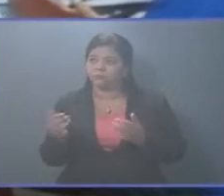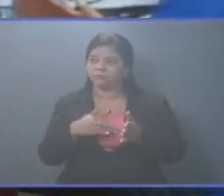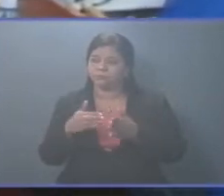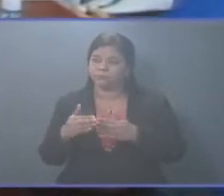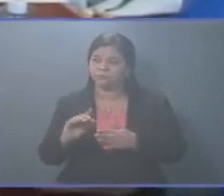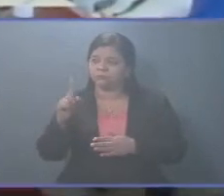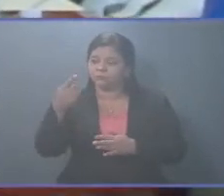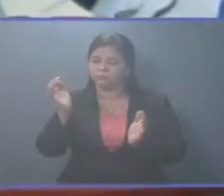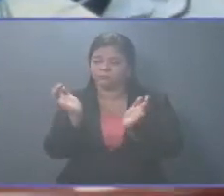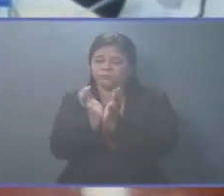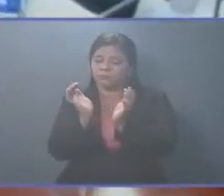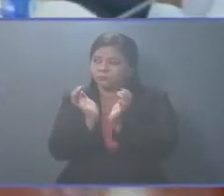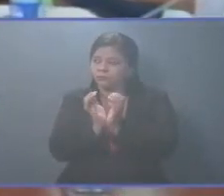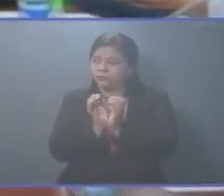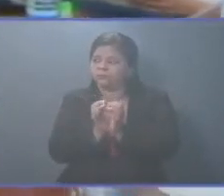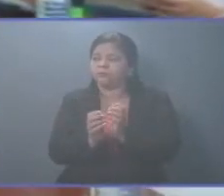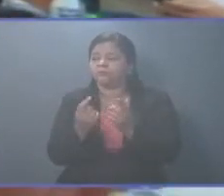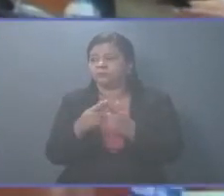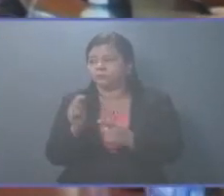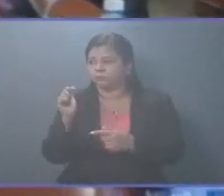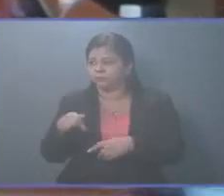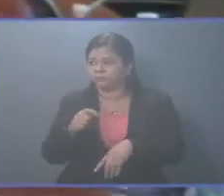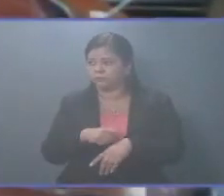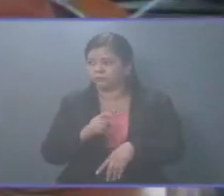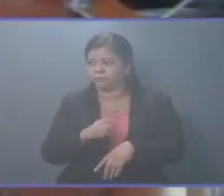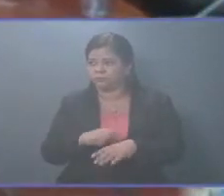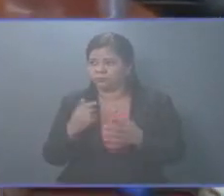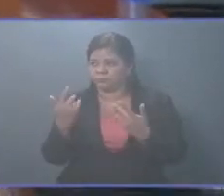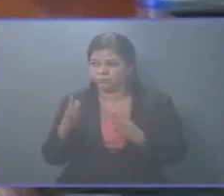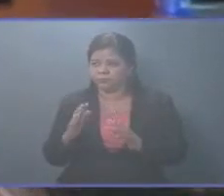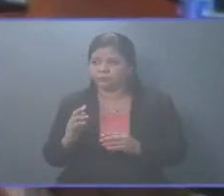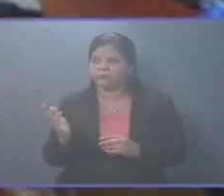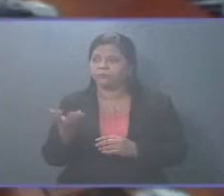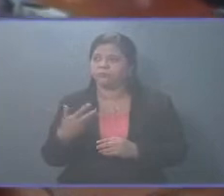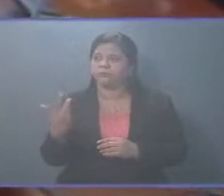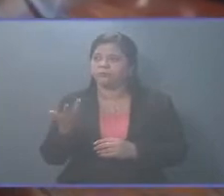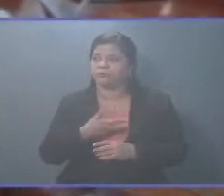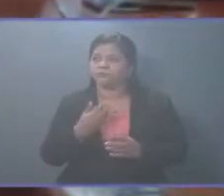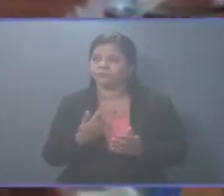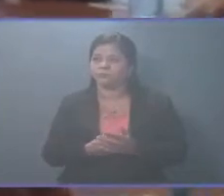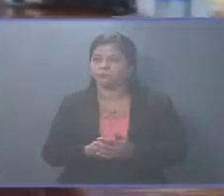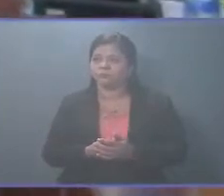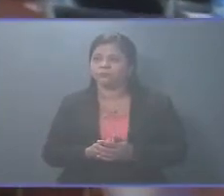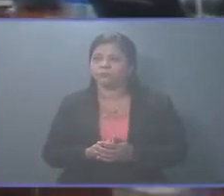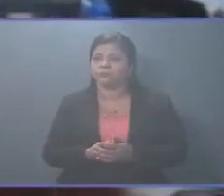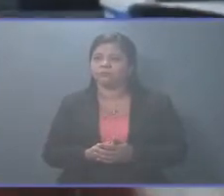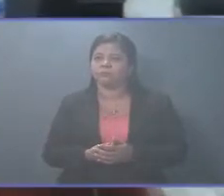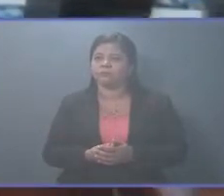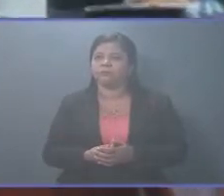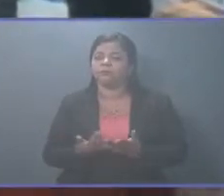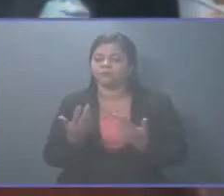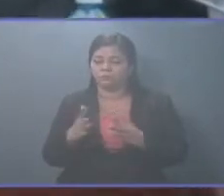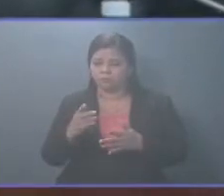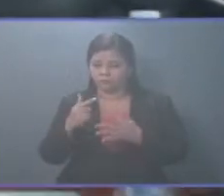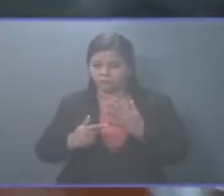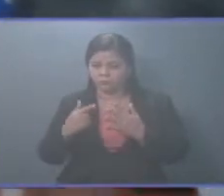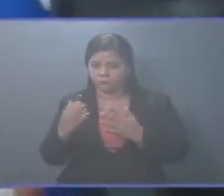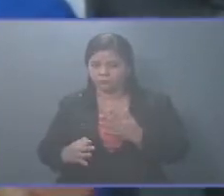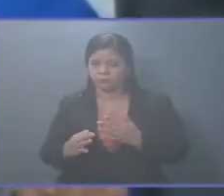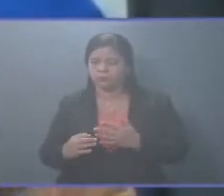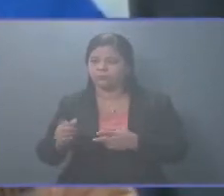de mayo, el próximo periodo. Hoy por hoy hemos sacado en esta legislatura la ley de